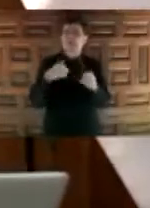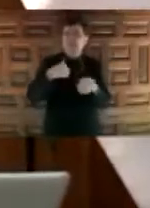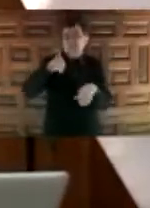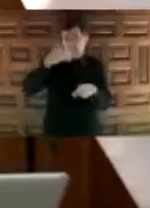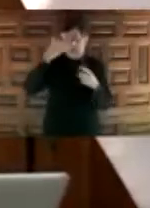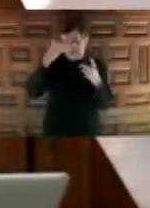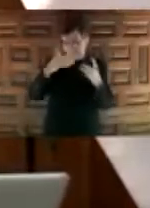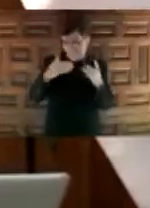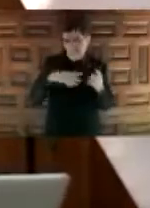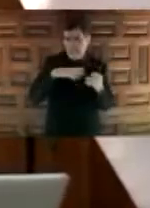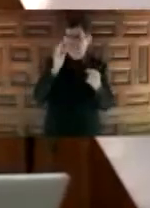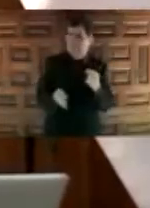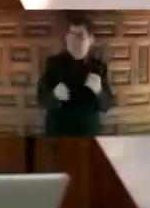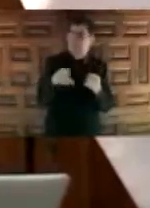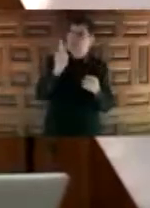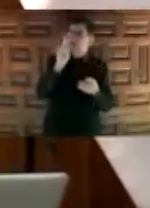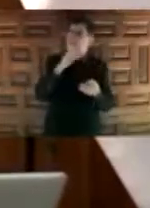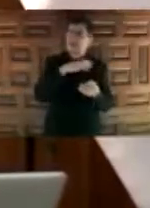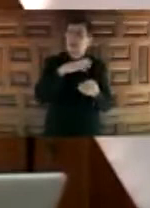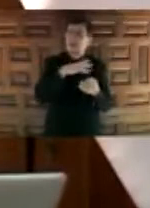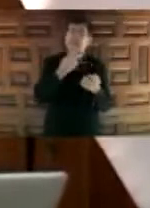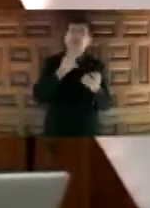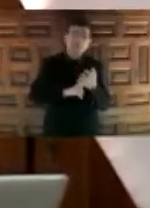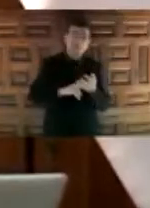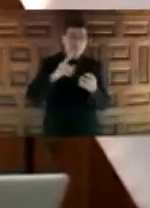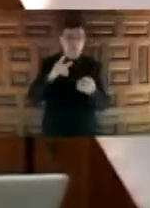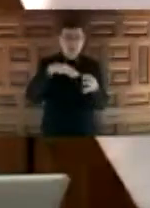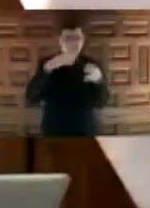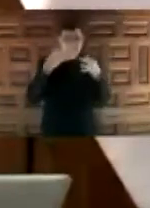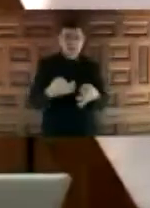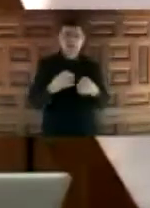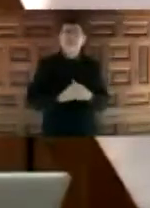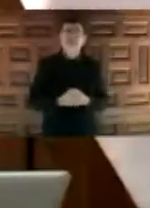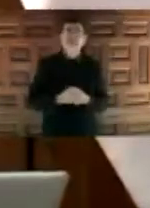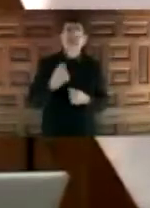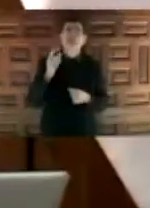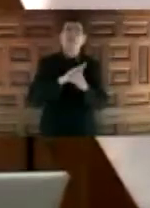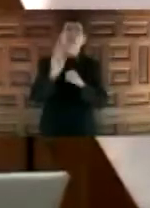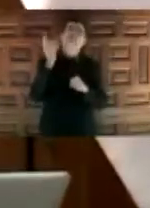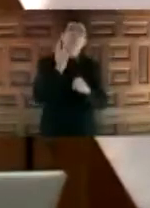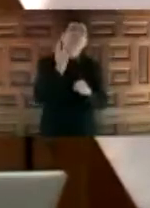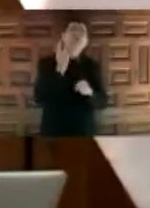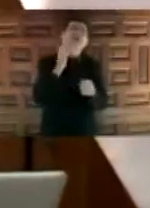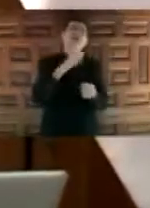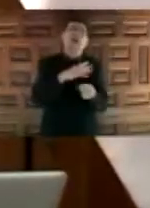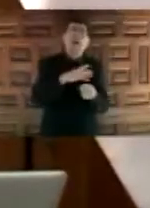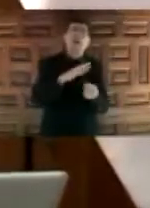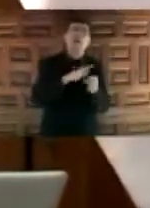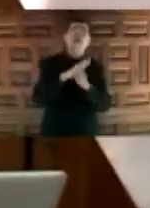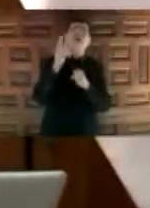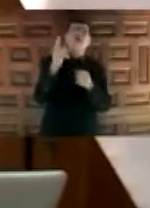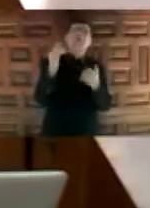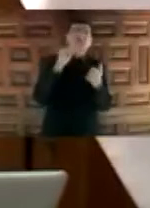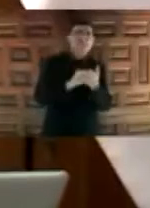nosotros conocemos y que están disponibles, pero seguimos teniendo un pendiente con la calidad, ¿no? ¿Qué política hemos tenido o a qué se